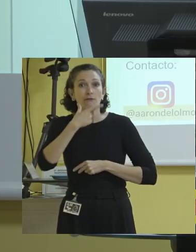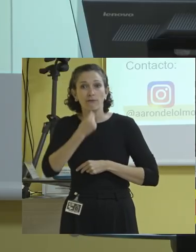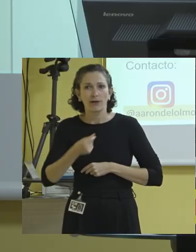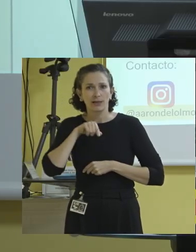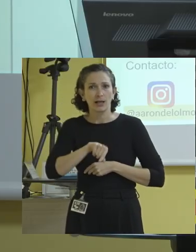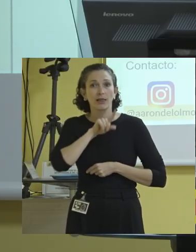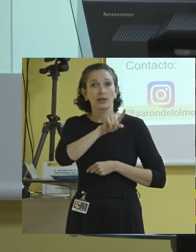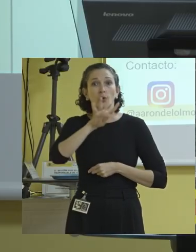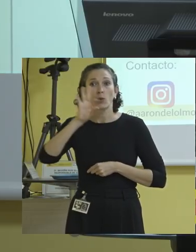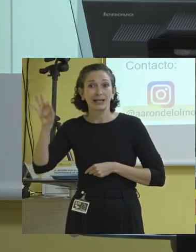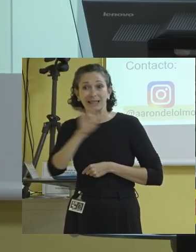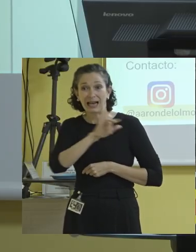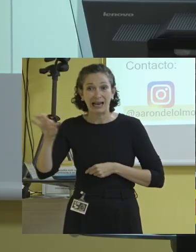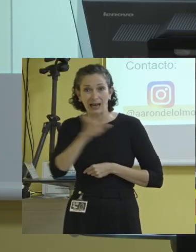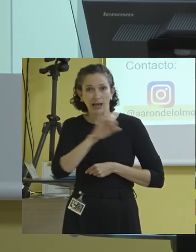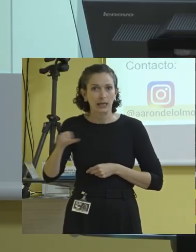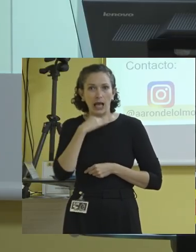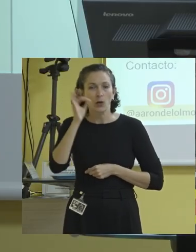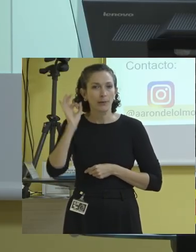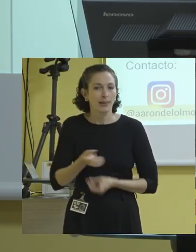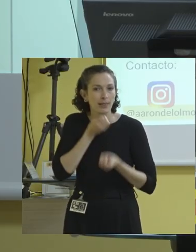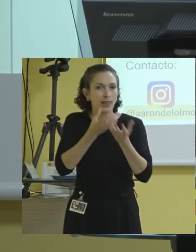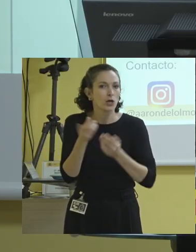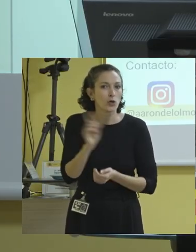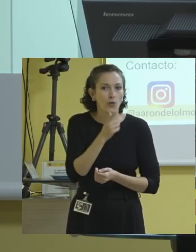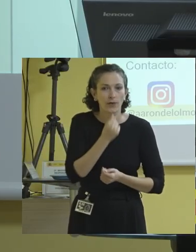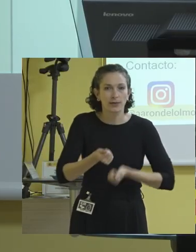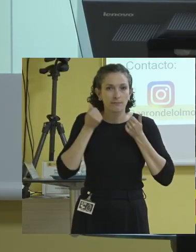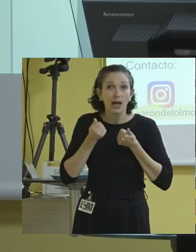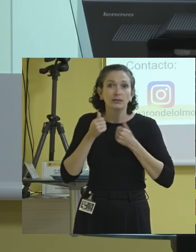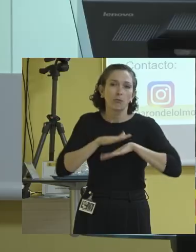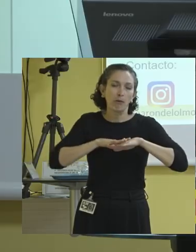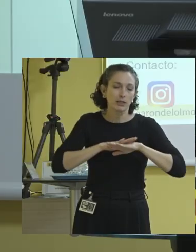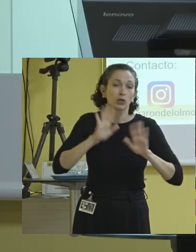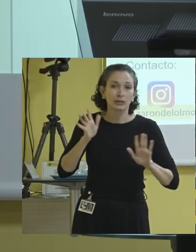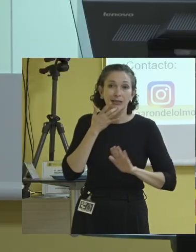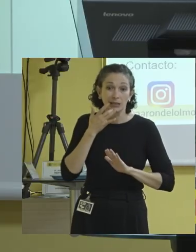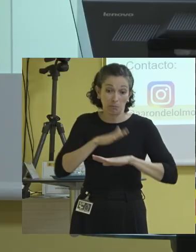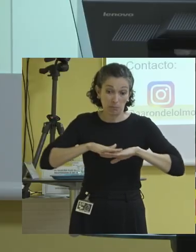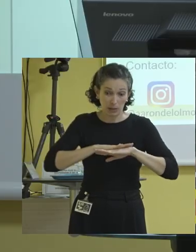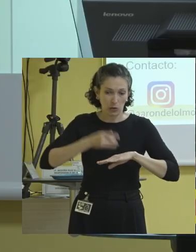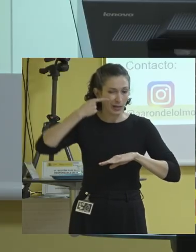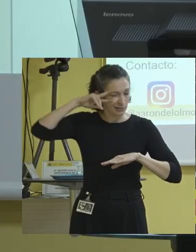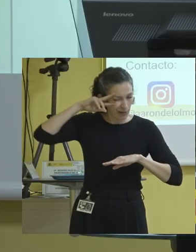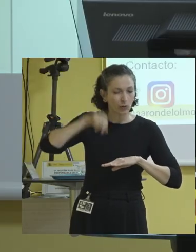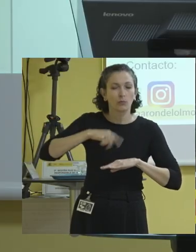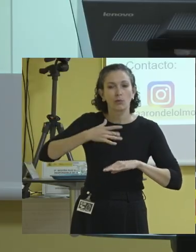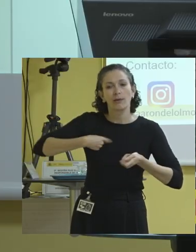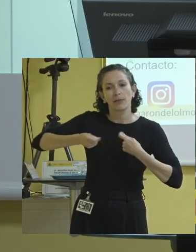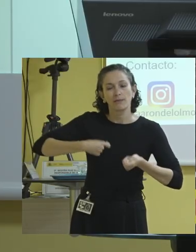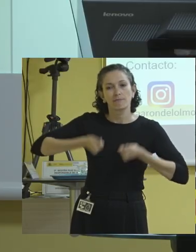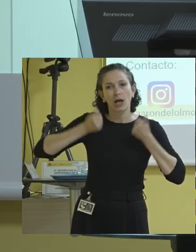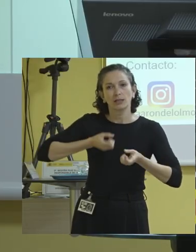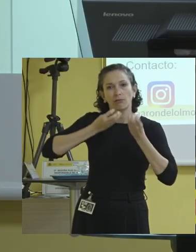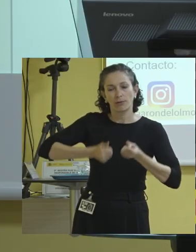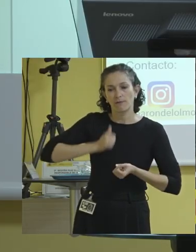en 140 caracteres una cosa veraz. Es más fácil y te da superficie. Entonces, quien sabe navegar en la superficie vende más y vende mucha más